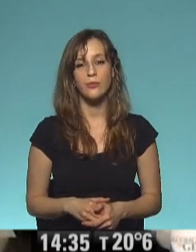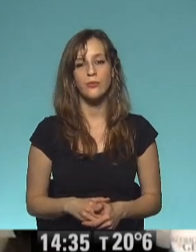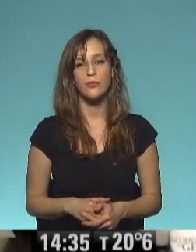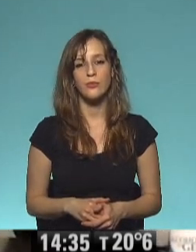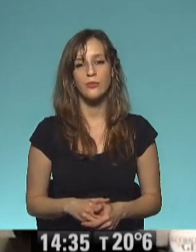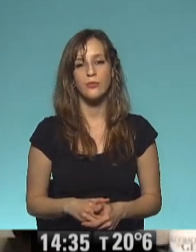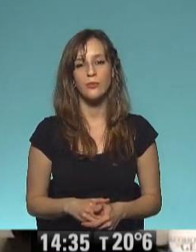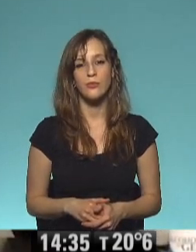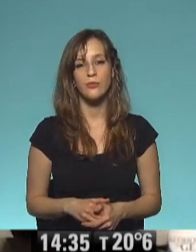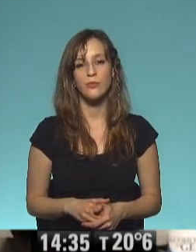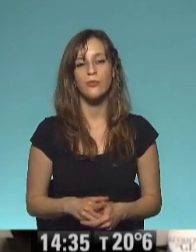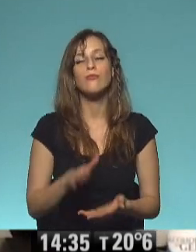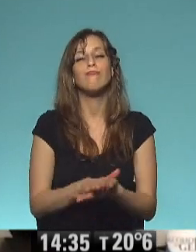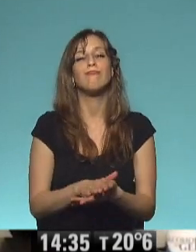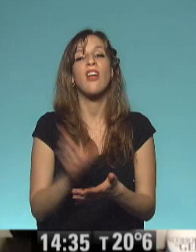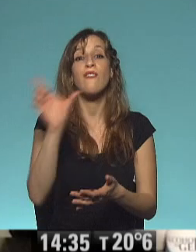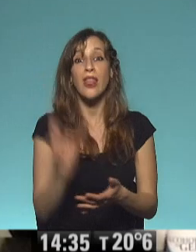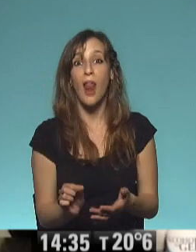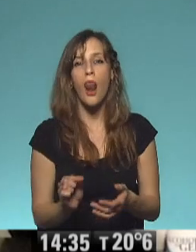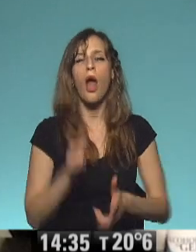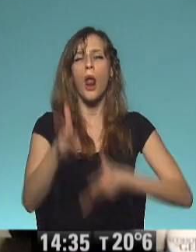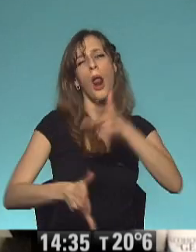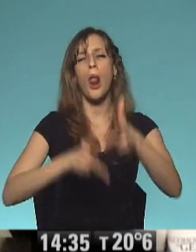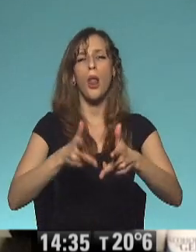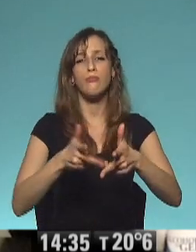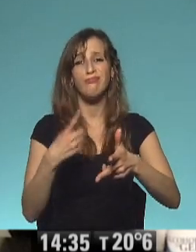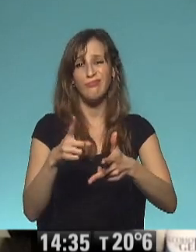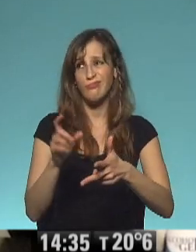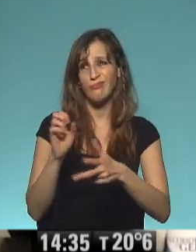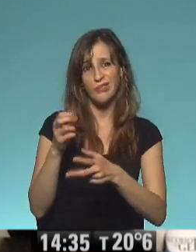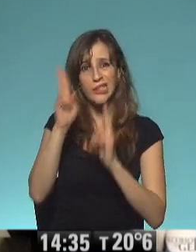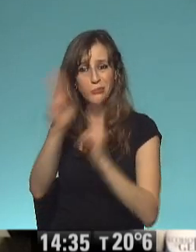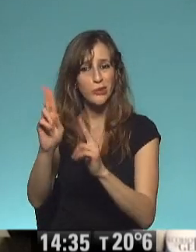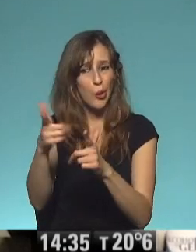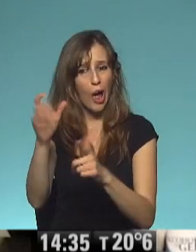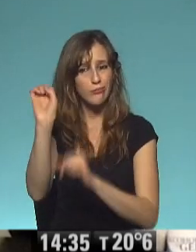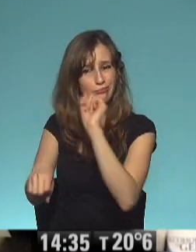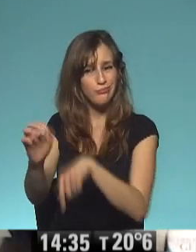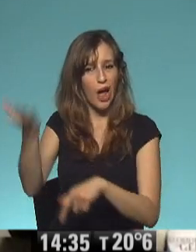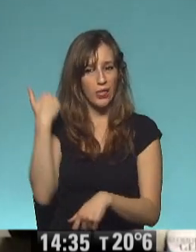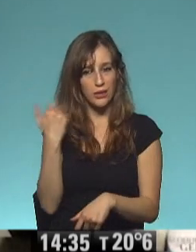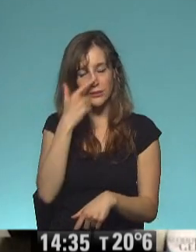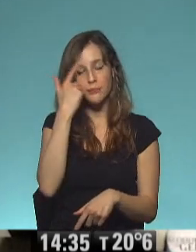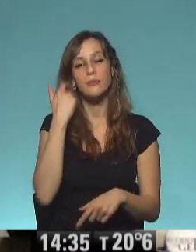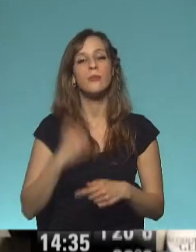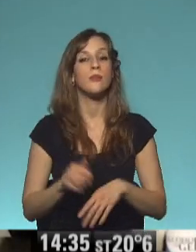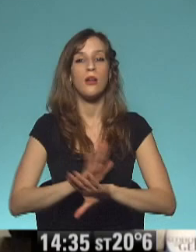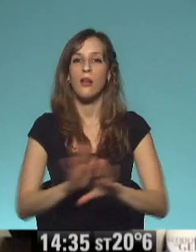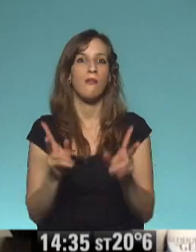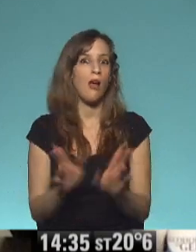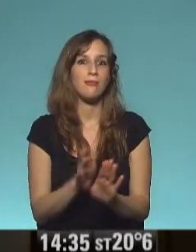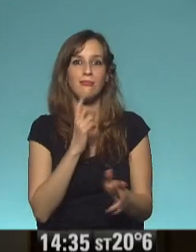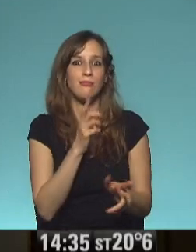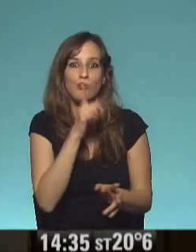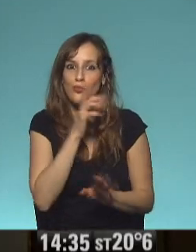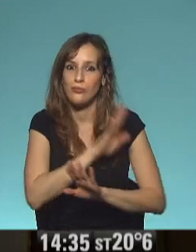y actuar como si no lo fuéramos. Por el diario La Mañana, el señor Lisandro... No den más ideas, por favor, a Gildo, no le den más